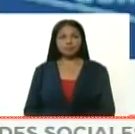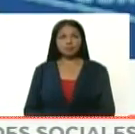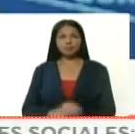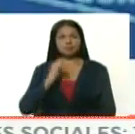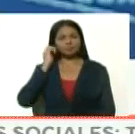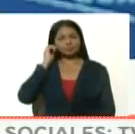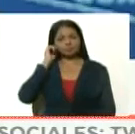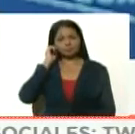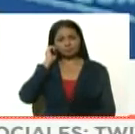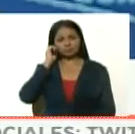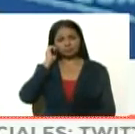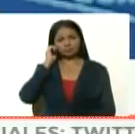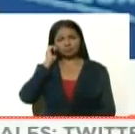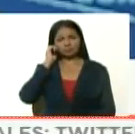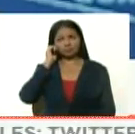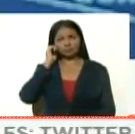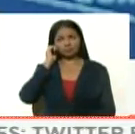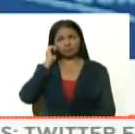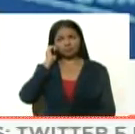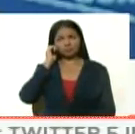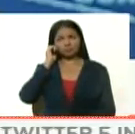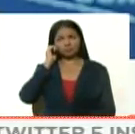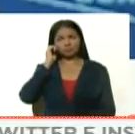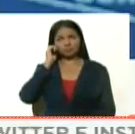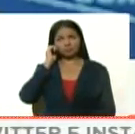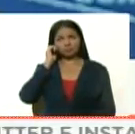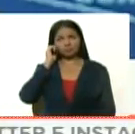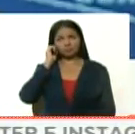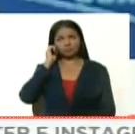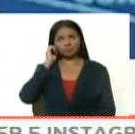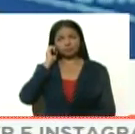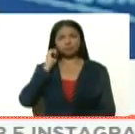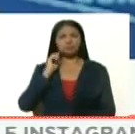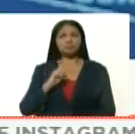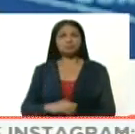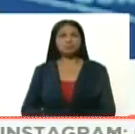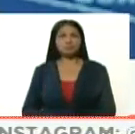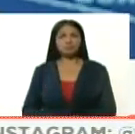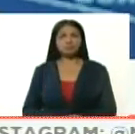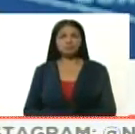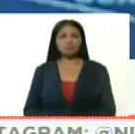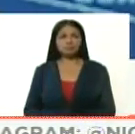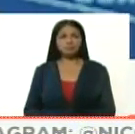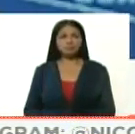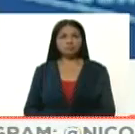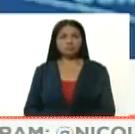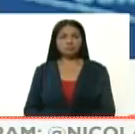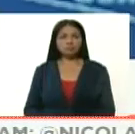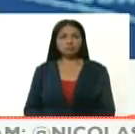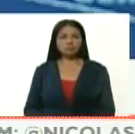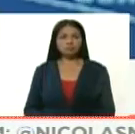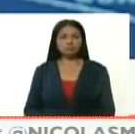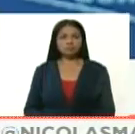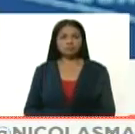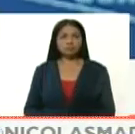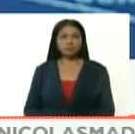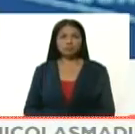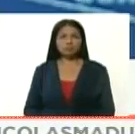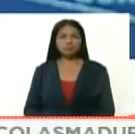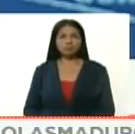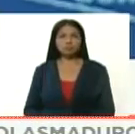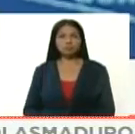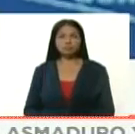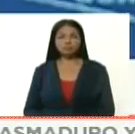policía es un ser sin estudio. Acá hemos egresado más de 186 mil hombres y mujeres